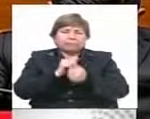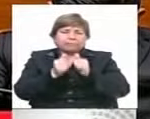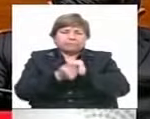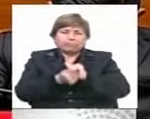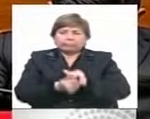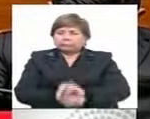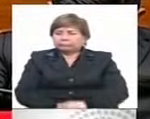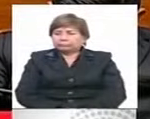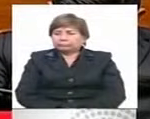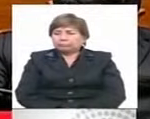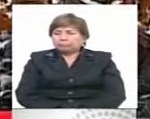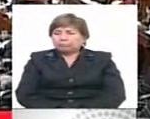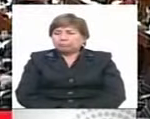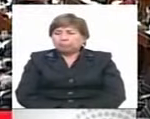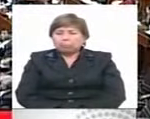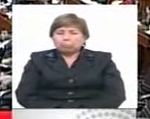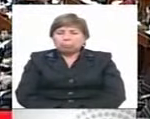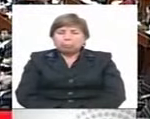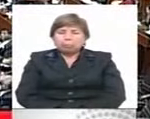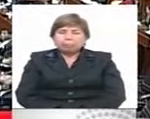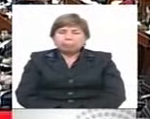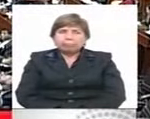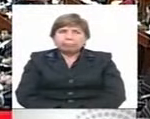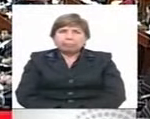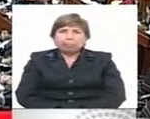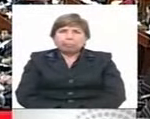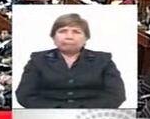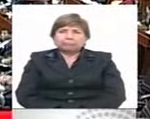mecanismo 30 segundos, 6.